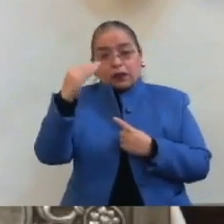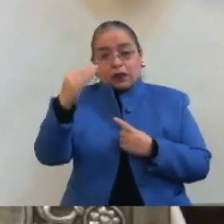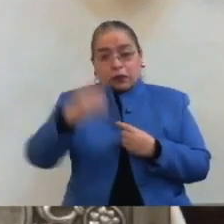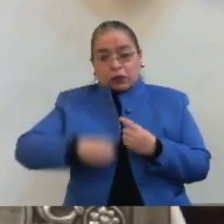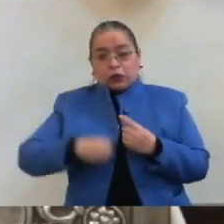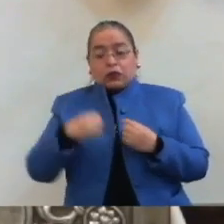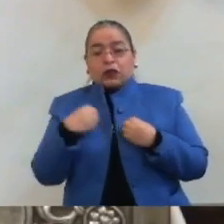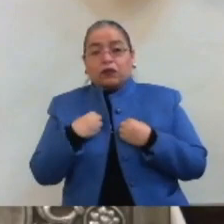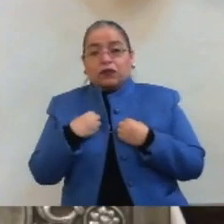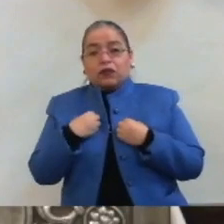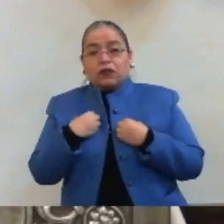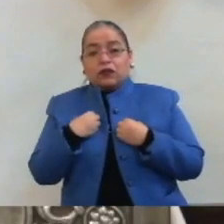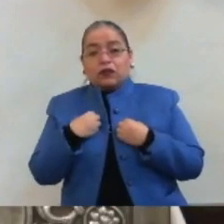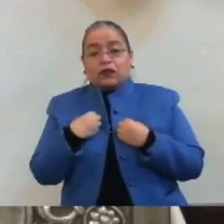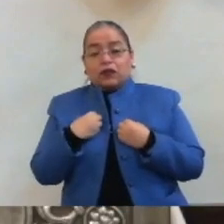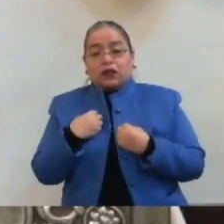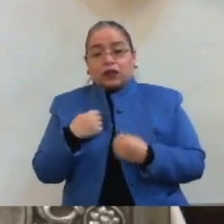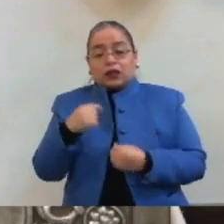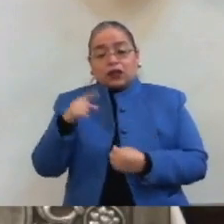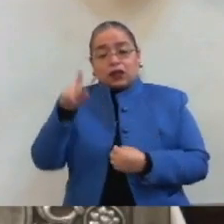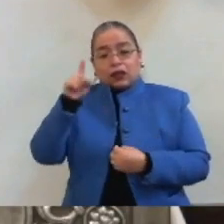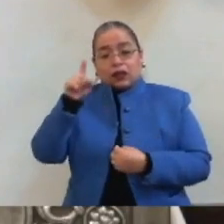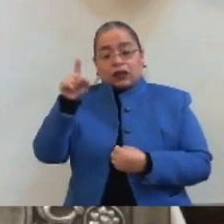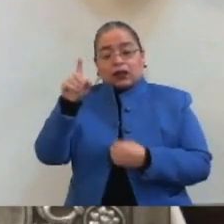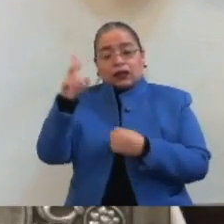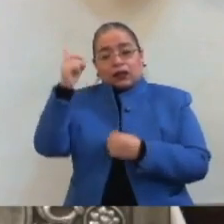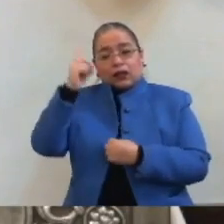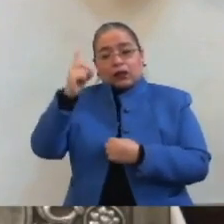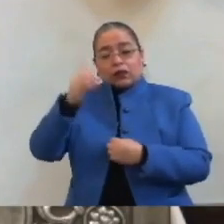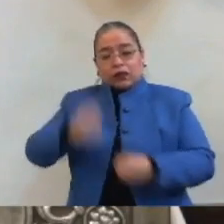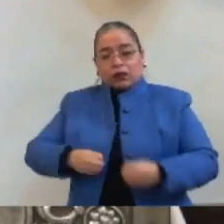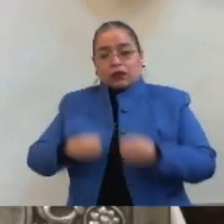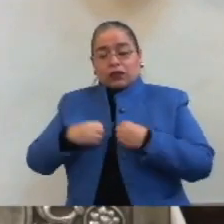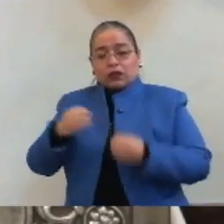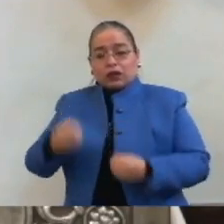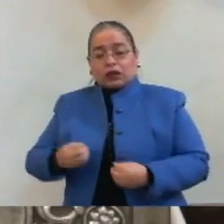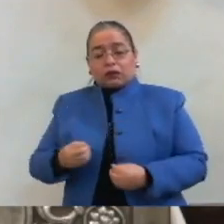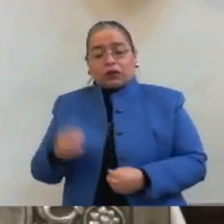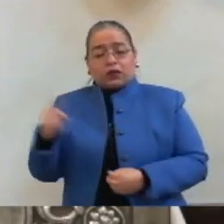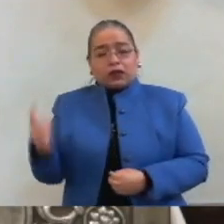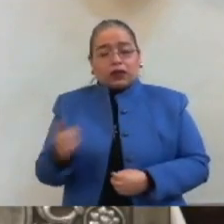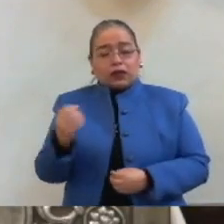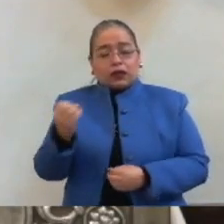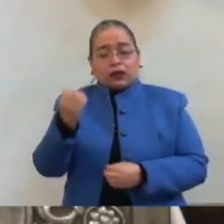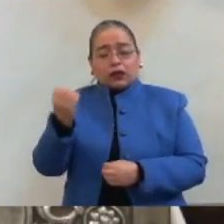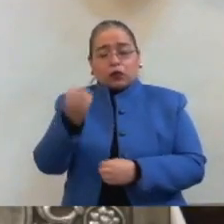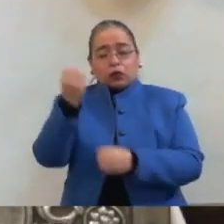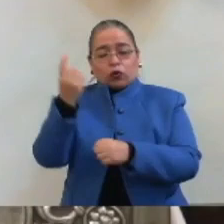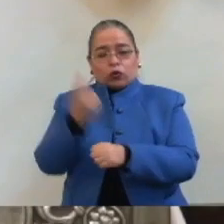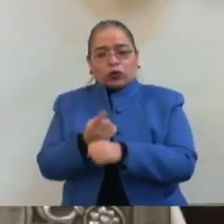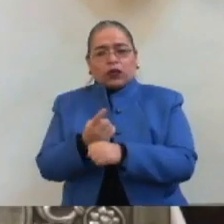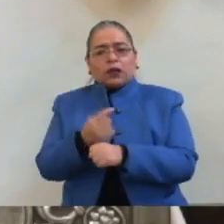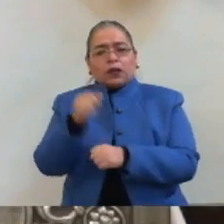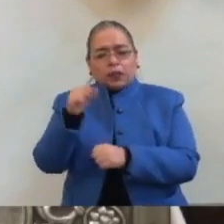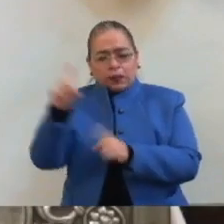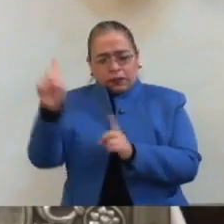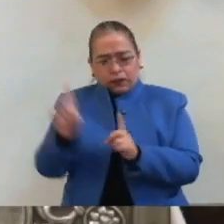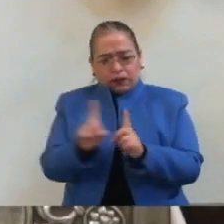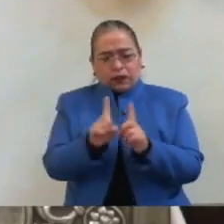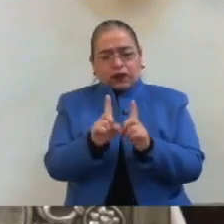es decir nos da la oportunidad y está cerca de nosotros pero nos